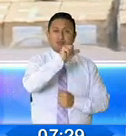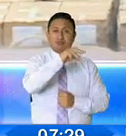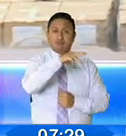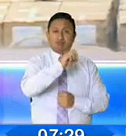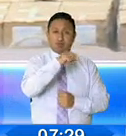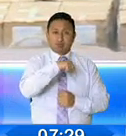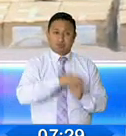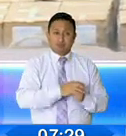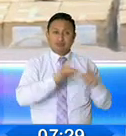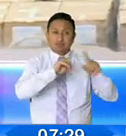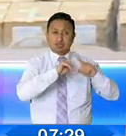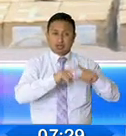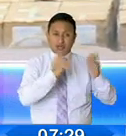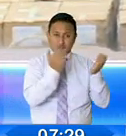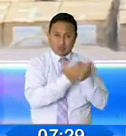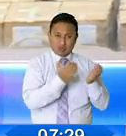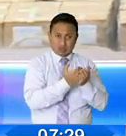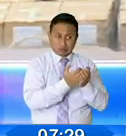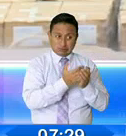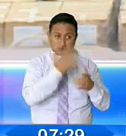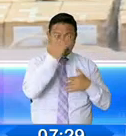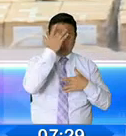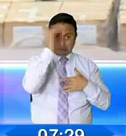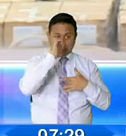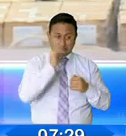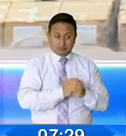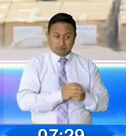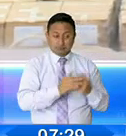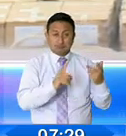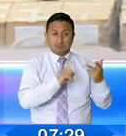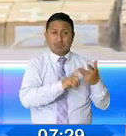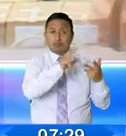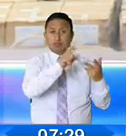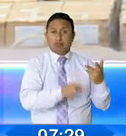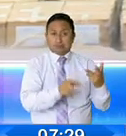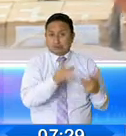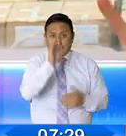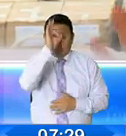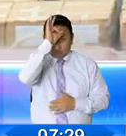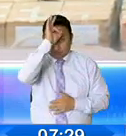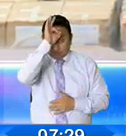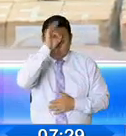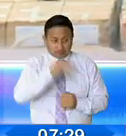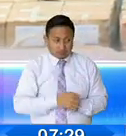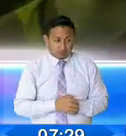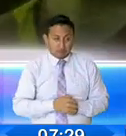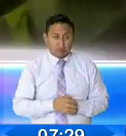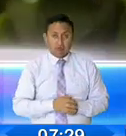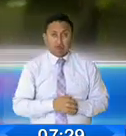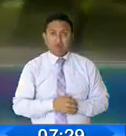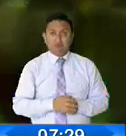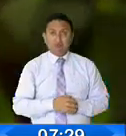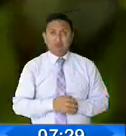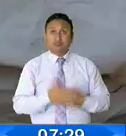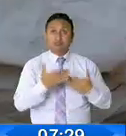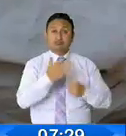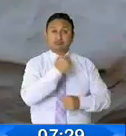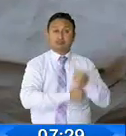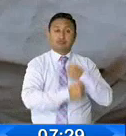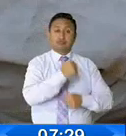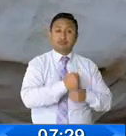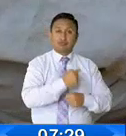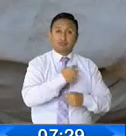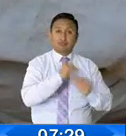de su composición. Y la tercera, creo yo, es por desconocimiento, porque la gente todavía no los tiene identificados. Por varios años nos han hablado del